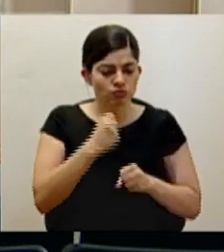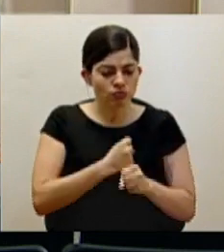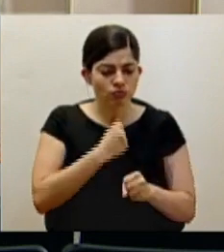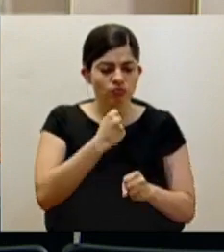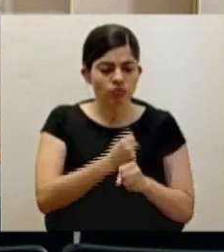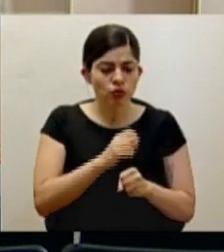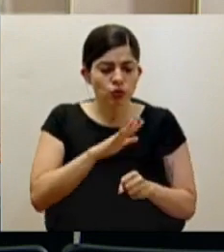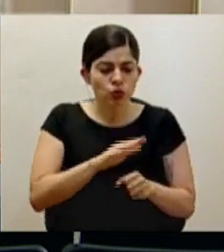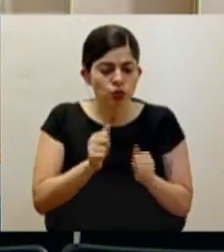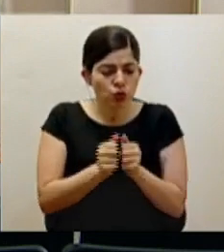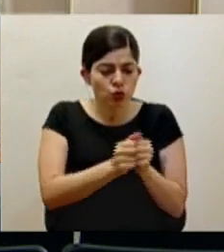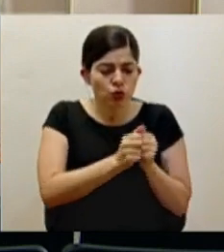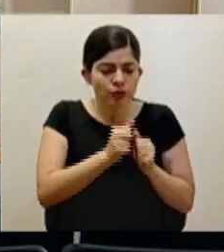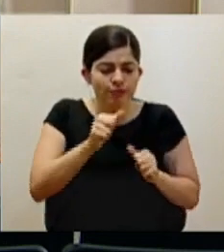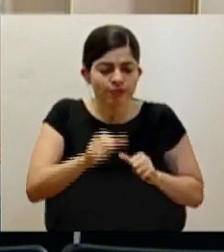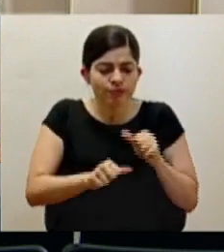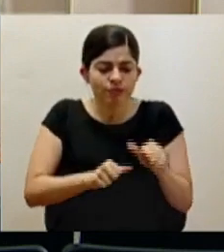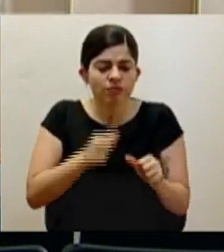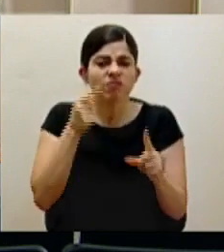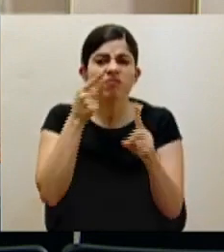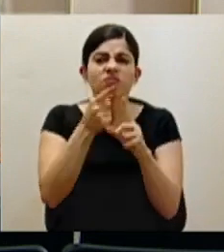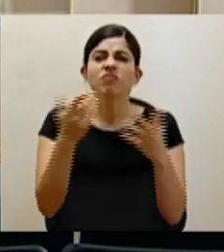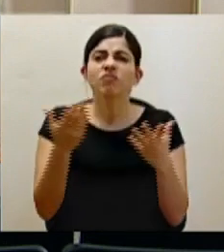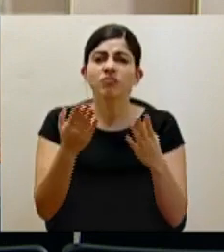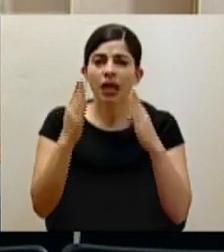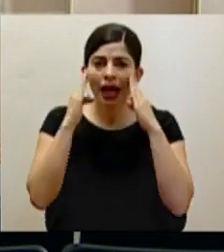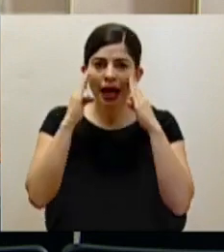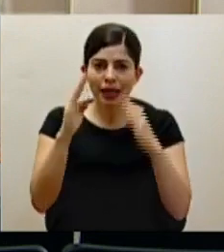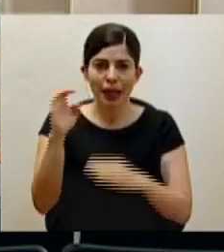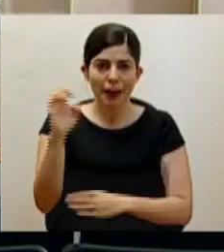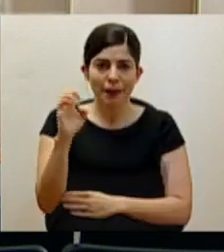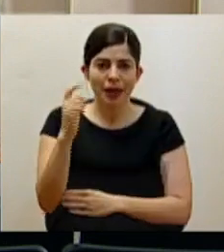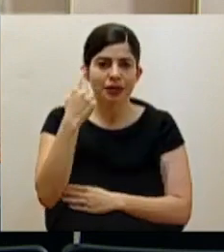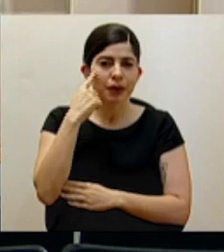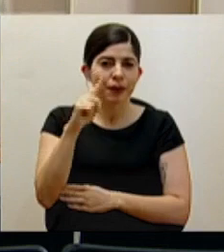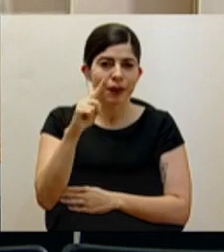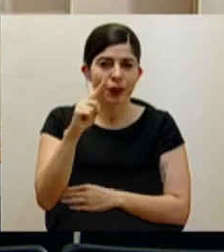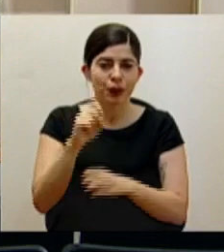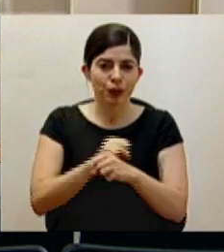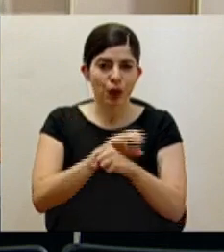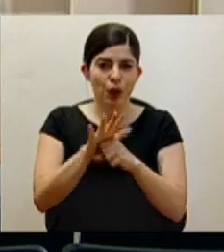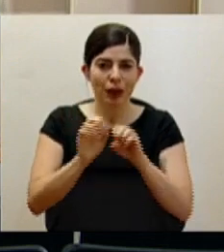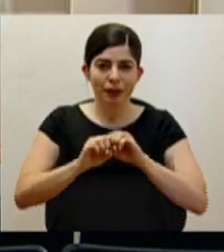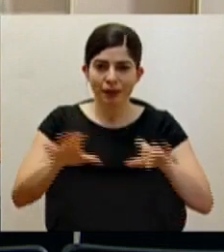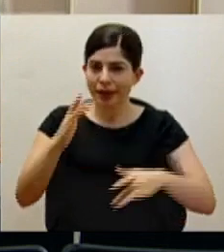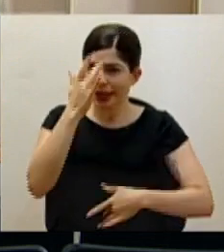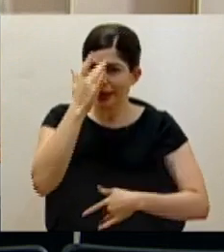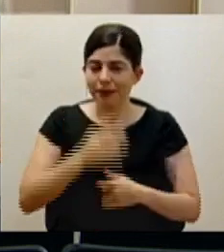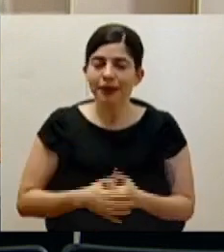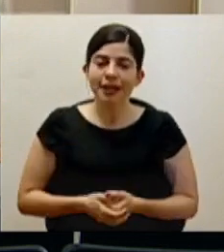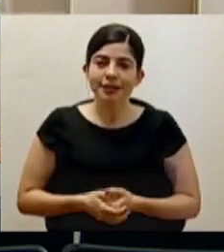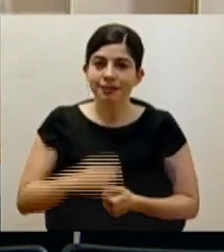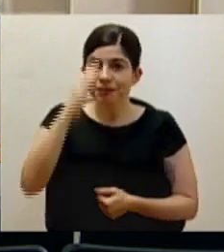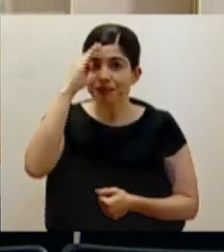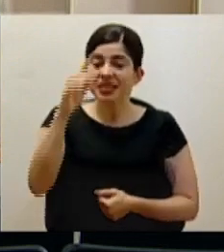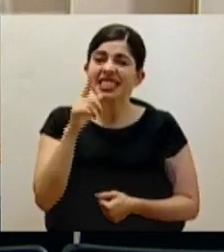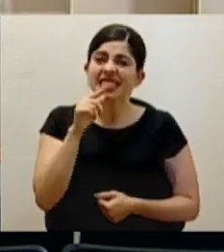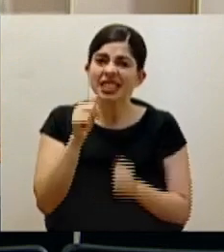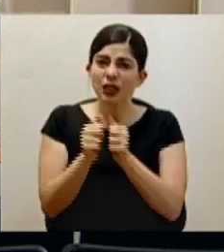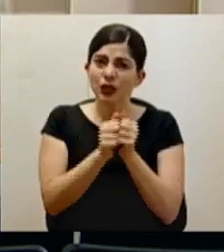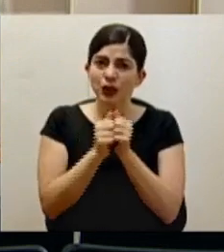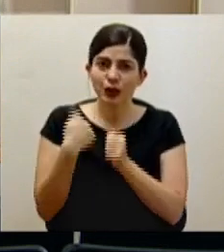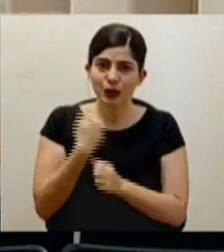conjuntos que se realizan para atender la emergencia nacional a raíz de la pandemia por la COVID-19. Saludamos a quienes nos